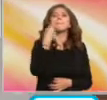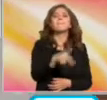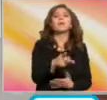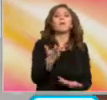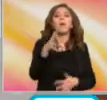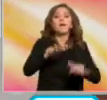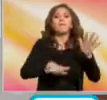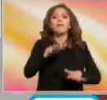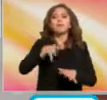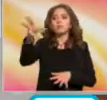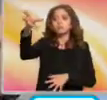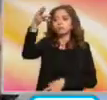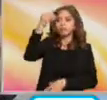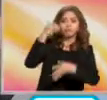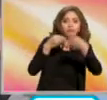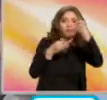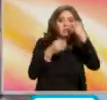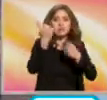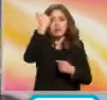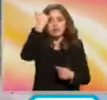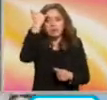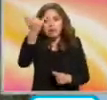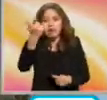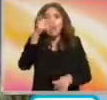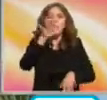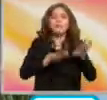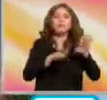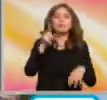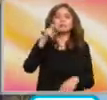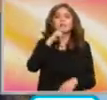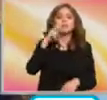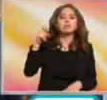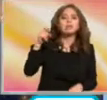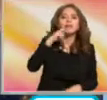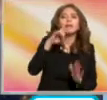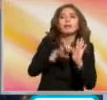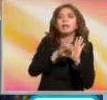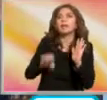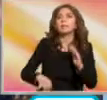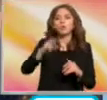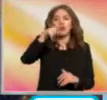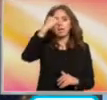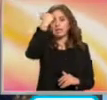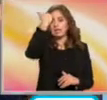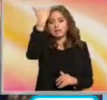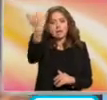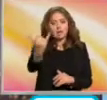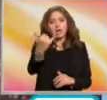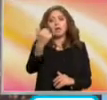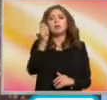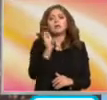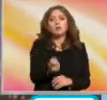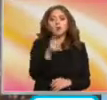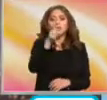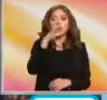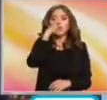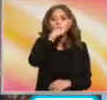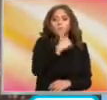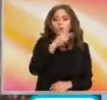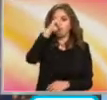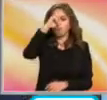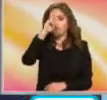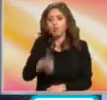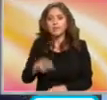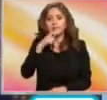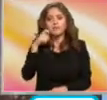estas ideas preconcebidas o mitos alrededor de la sexualidad. Es la idea, por ejemplo, muchas veces en lugares donde hay mucha represión de la sexualidad, de Sí.